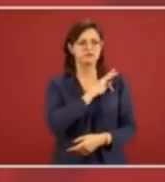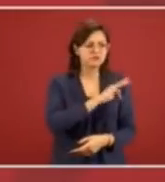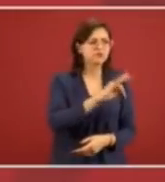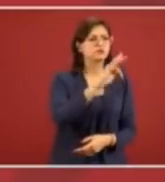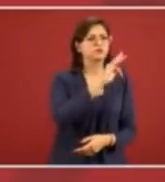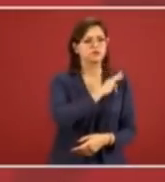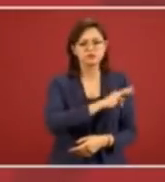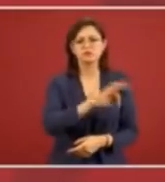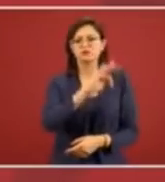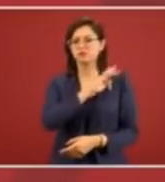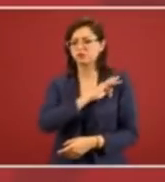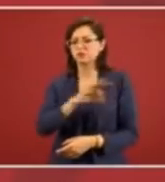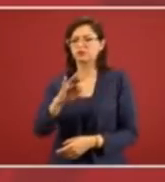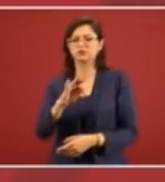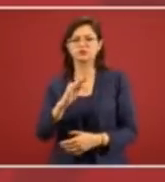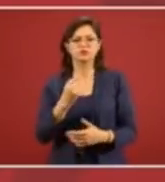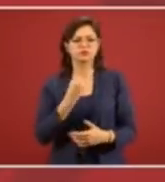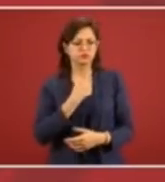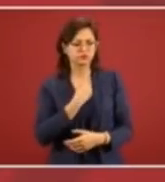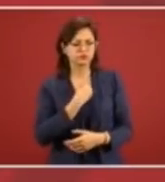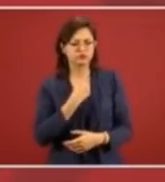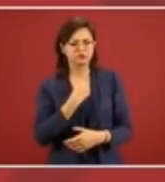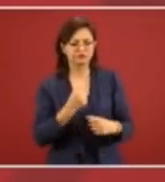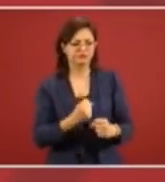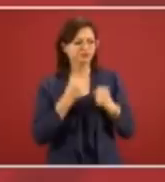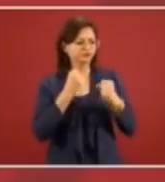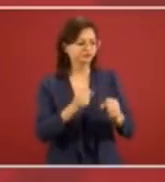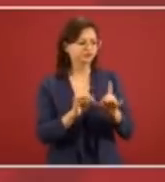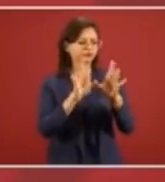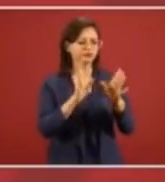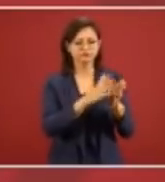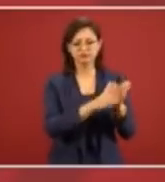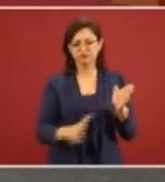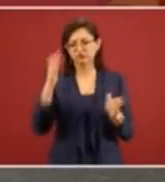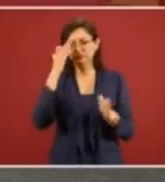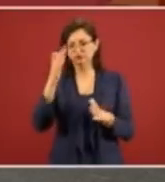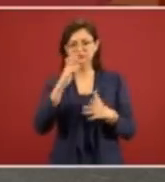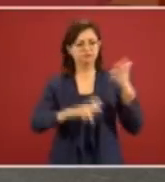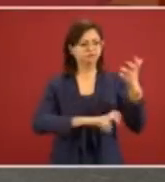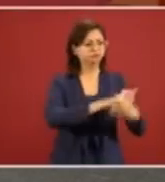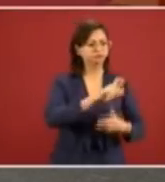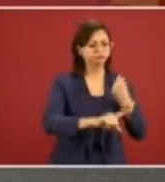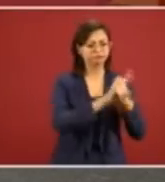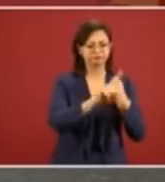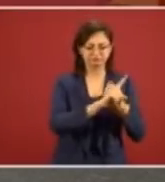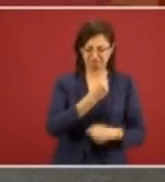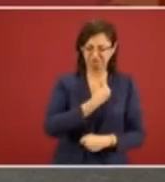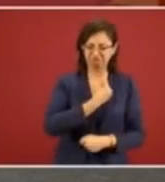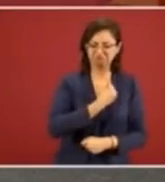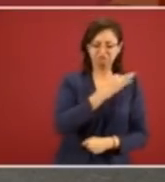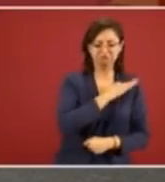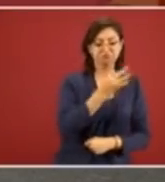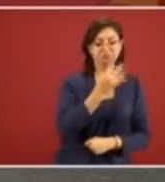posibilidades de resistir tiempos de crisis. La gente humilde, la gente pobre,